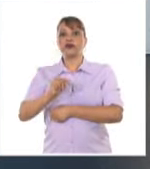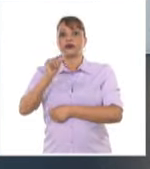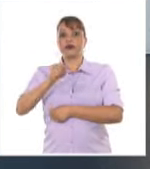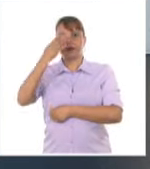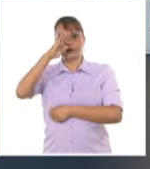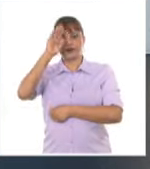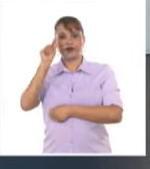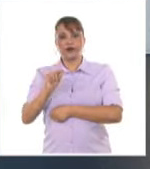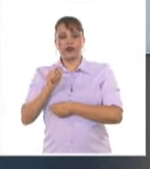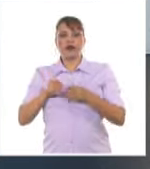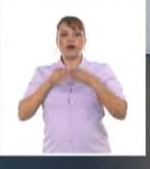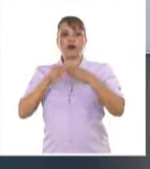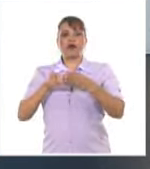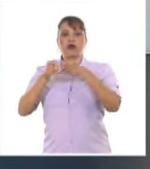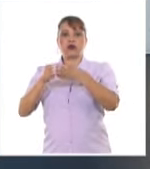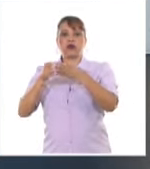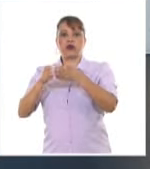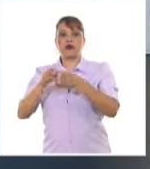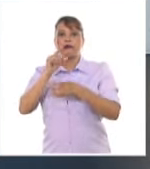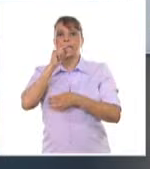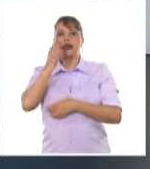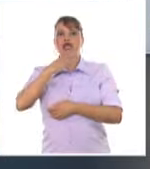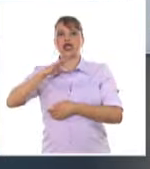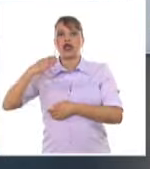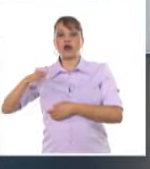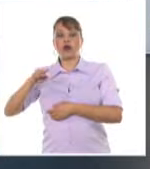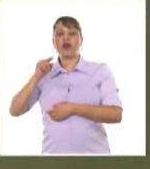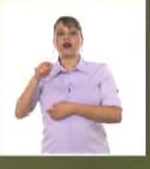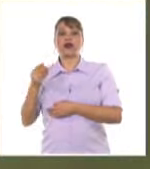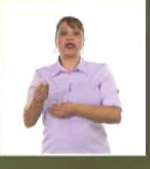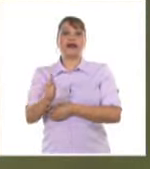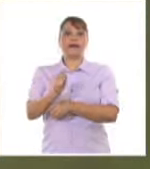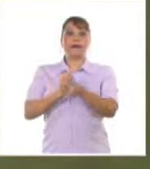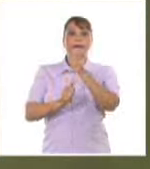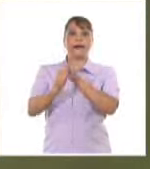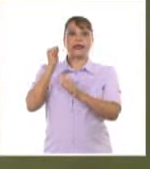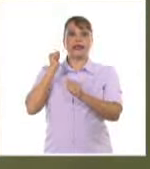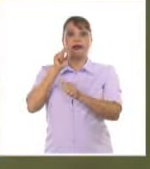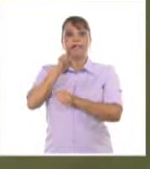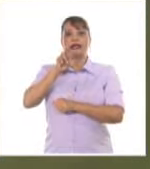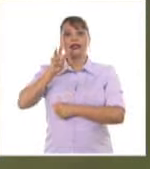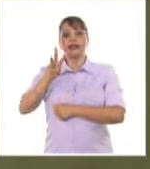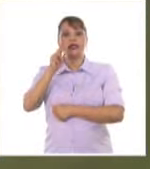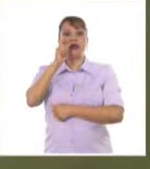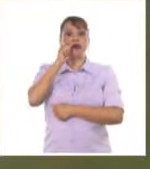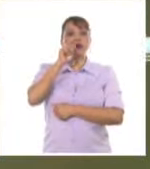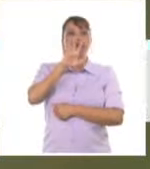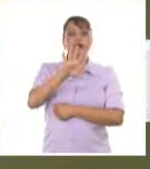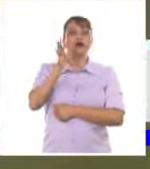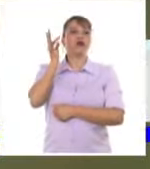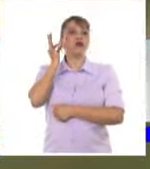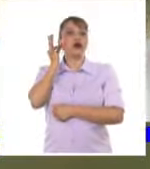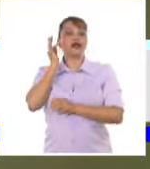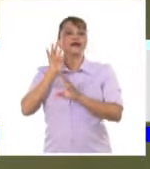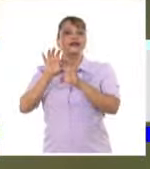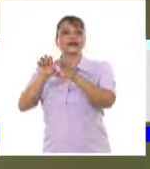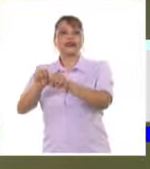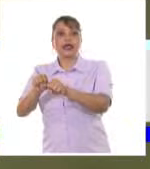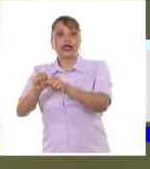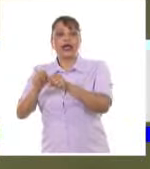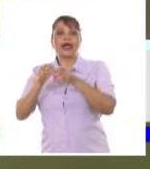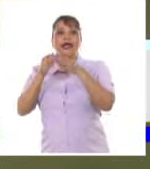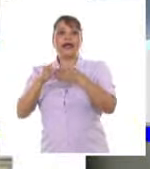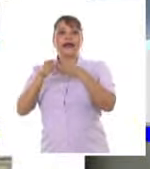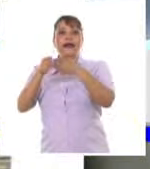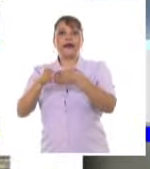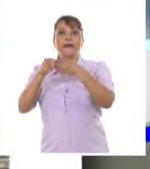el puerto de Orozco, Bahía Honda, en Artemisa. Los 23 hombres y 5 mujeres habían sido interceptados en el mar tras participar